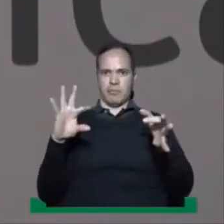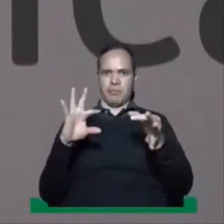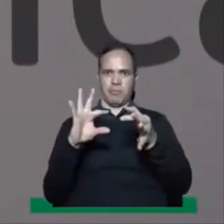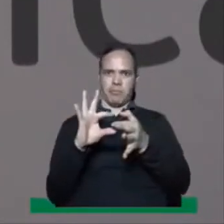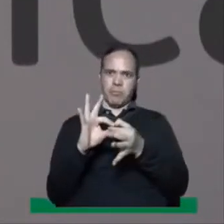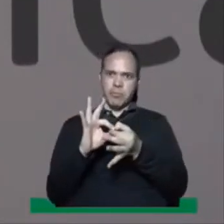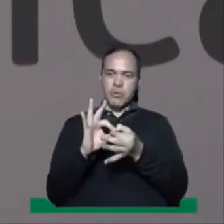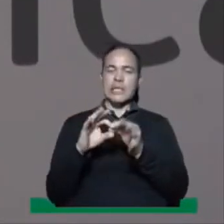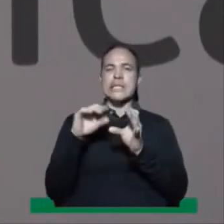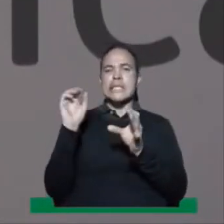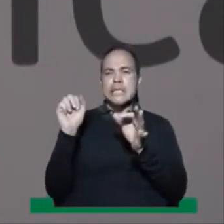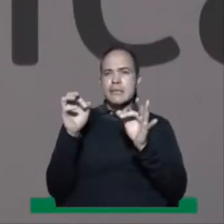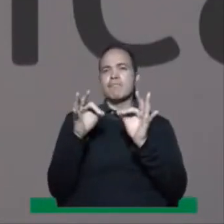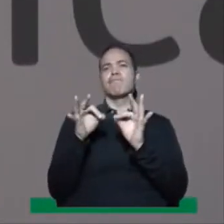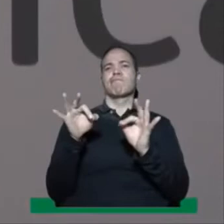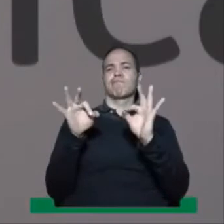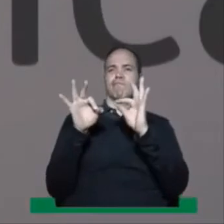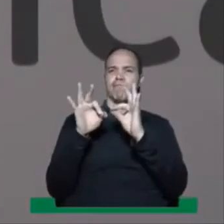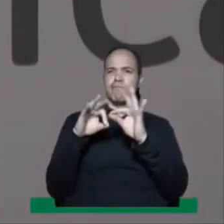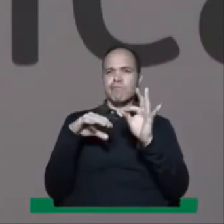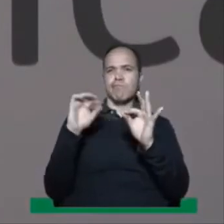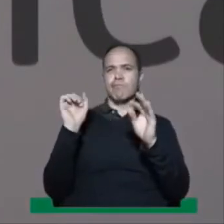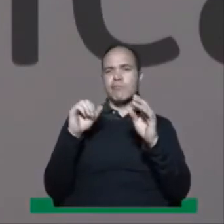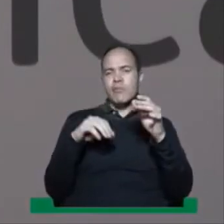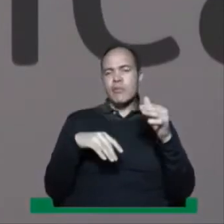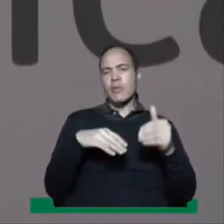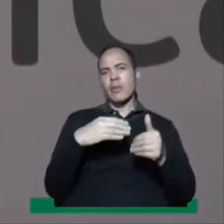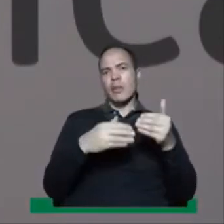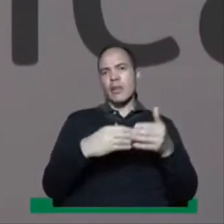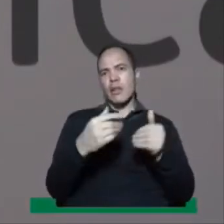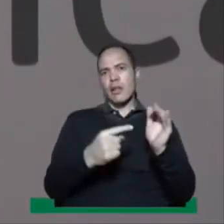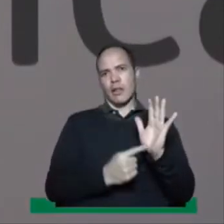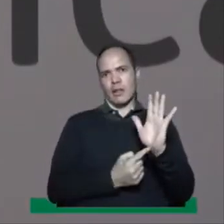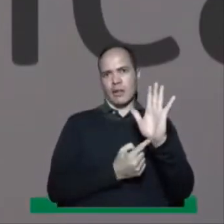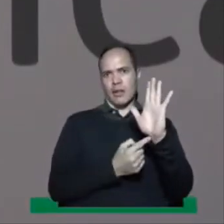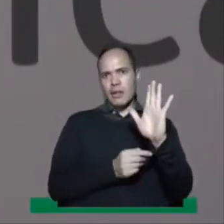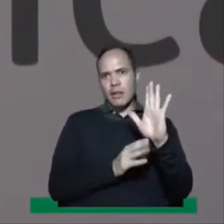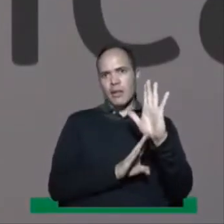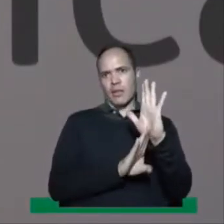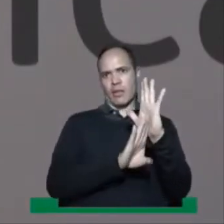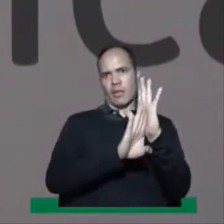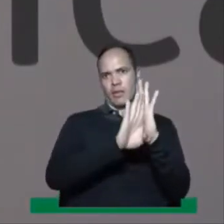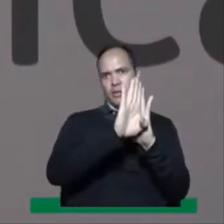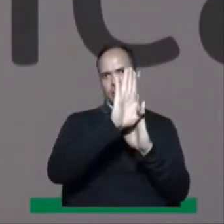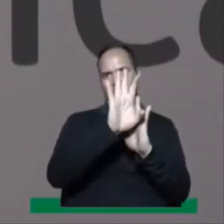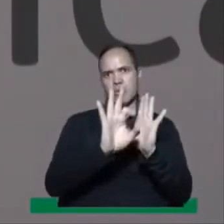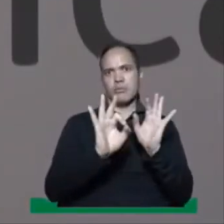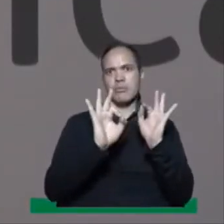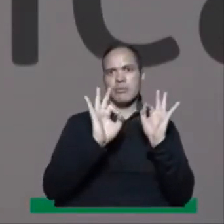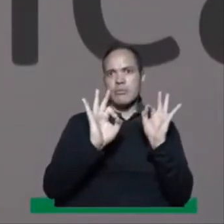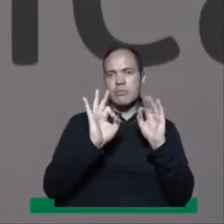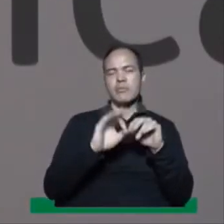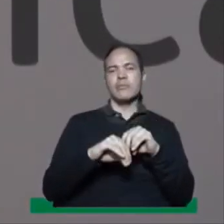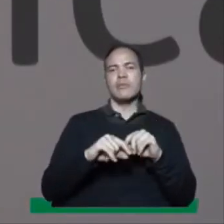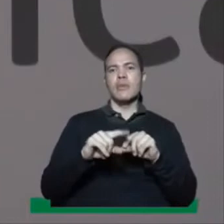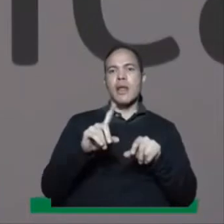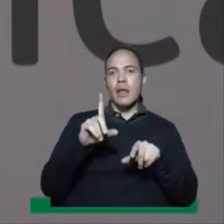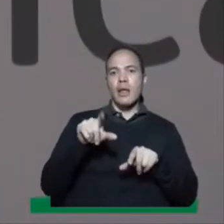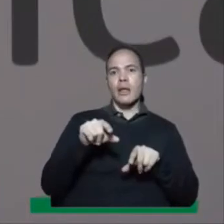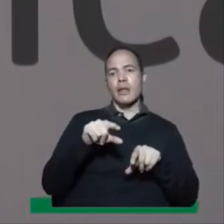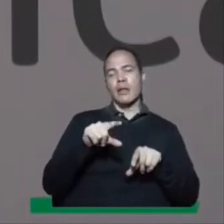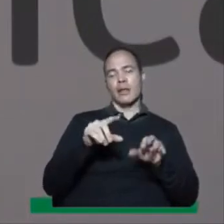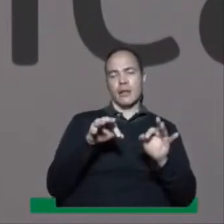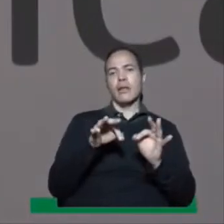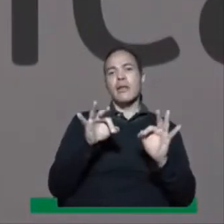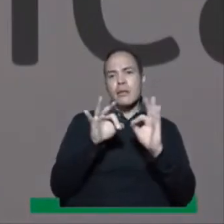para tener esta unidad también de desarrollo con la visión de los privados cierto pero